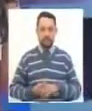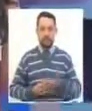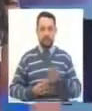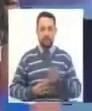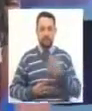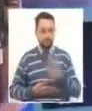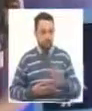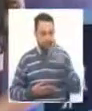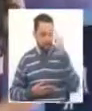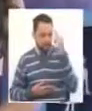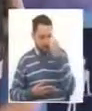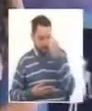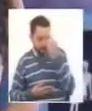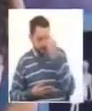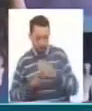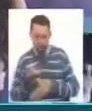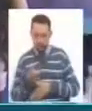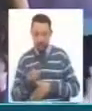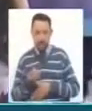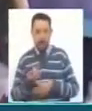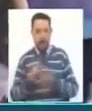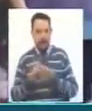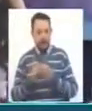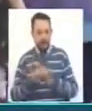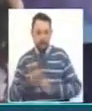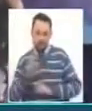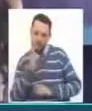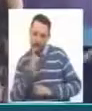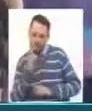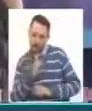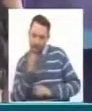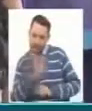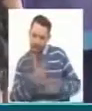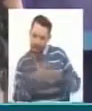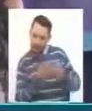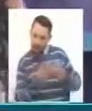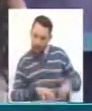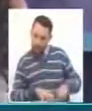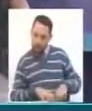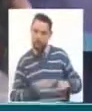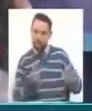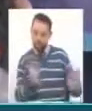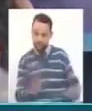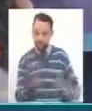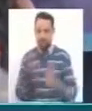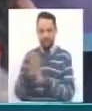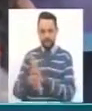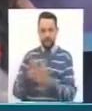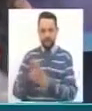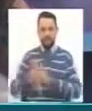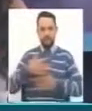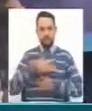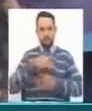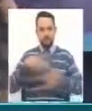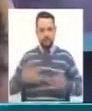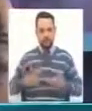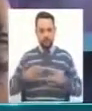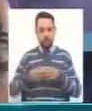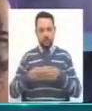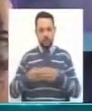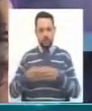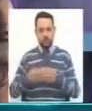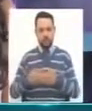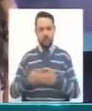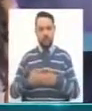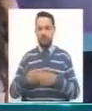¿Sabía ustedes que hay una semilla que puede reemplazar la carne, los lácteos y los huevos? Si no lo saben, el siguiente informe que preparó nuestra periodista